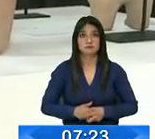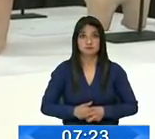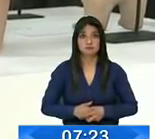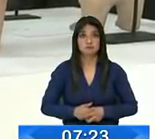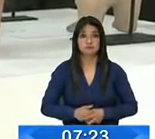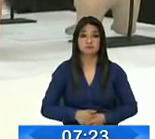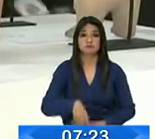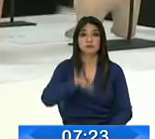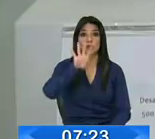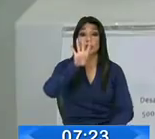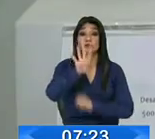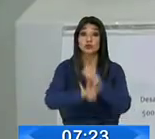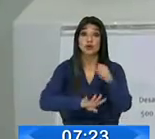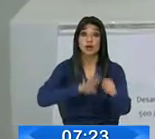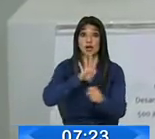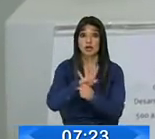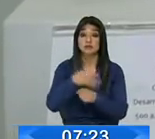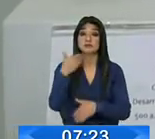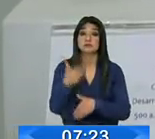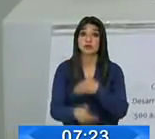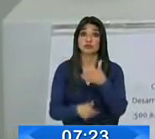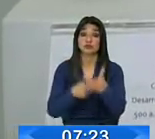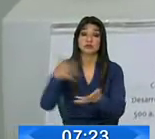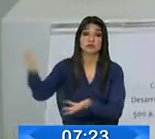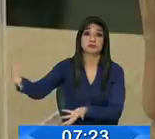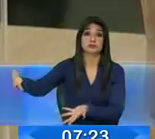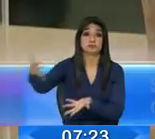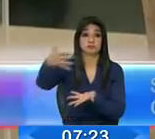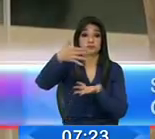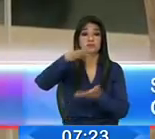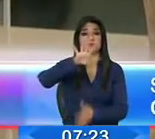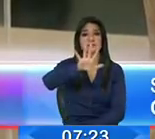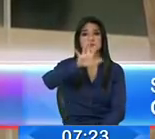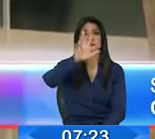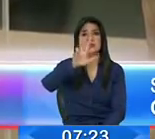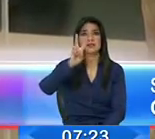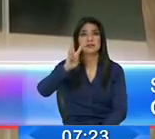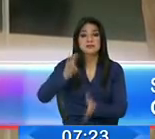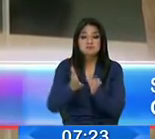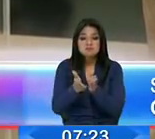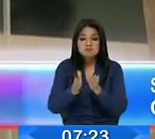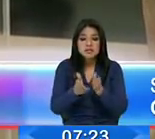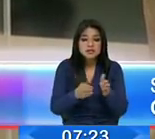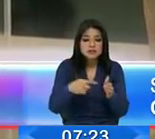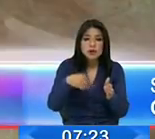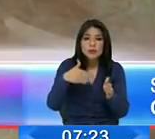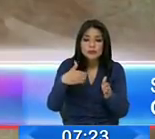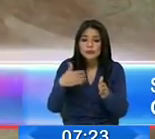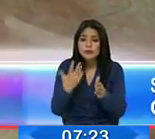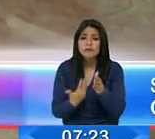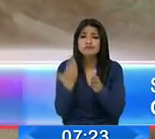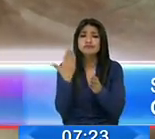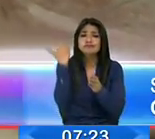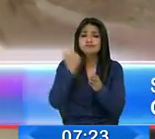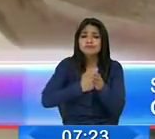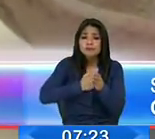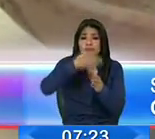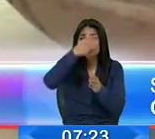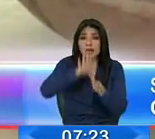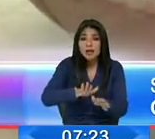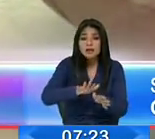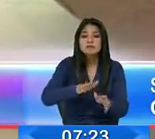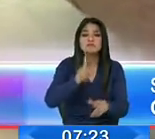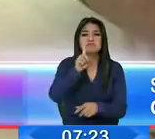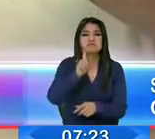Aproximadamente 4 años se demoró el proceso de repatriación de 536 piezas patrimoniales que habrían sido llevadas a Alemania